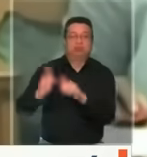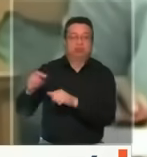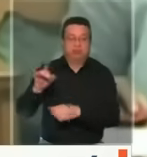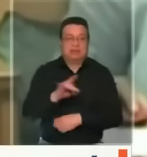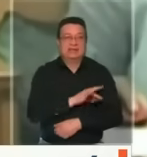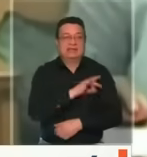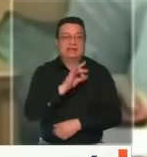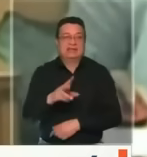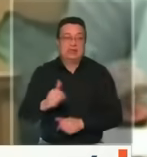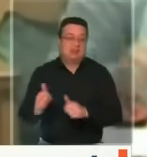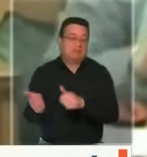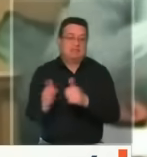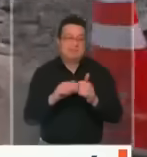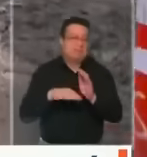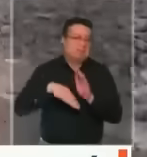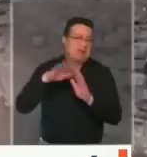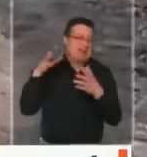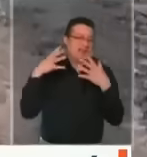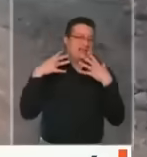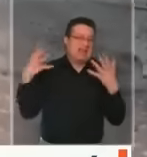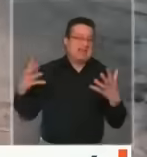digamos el monto más alto.